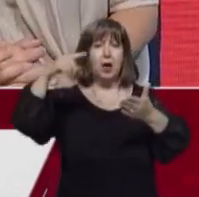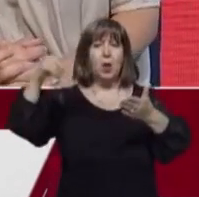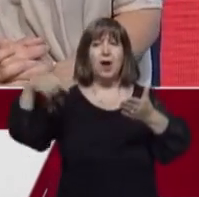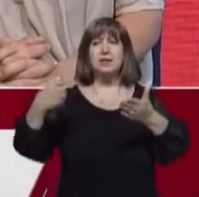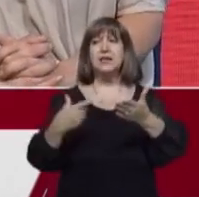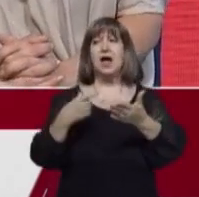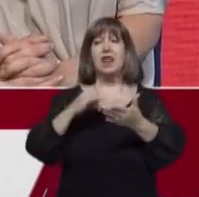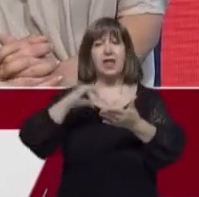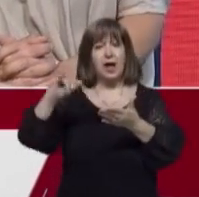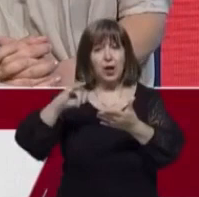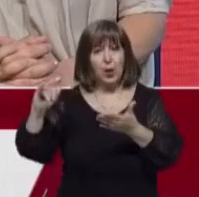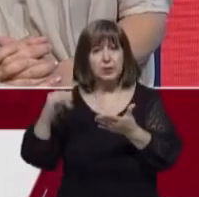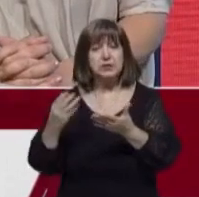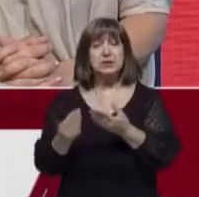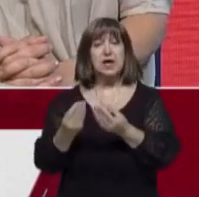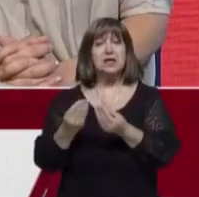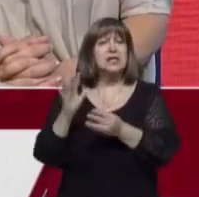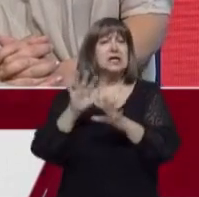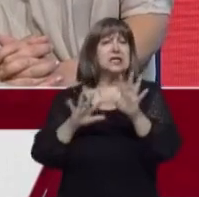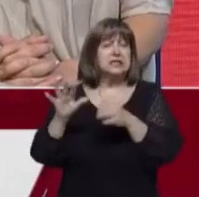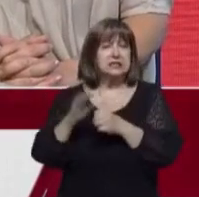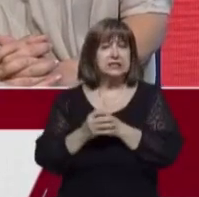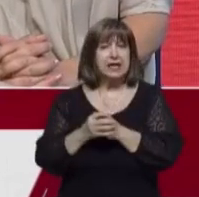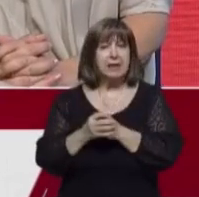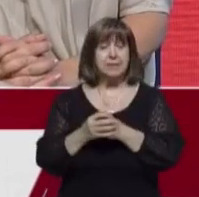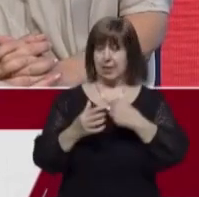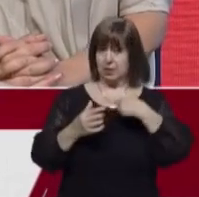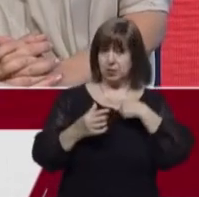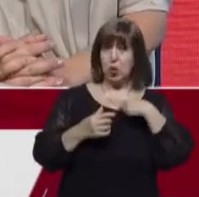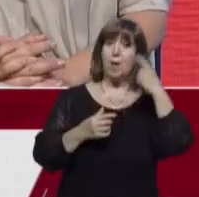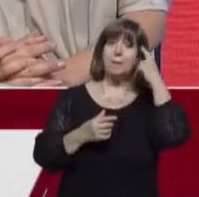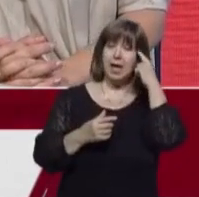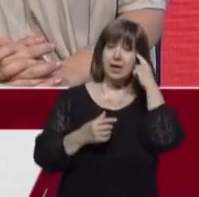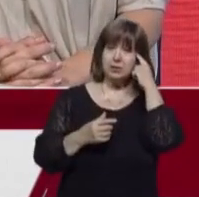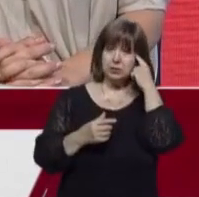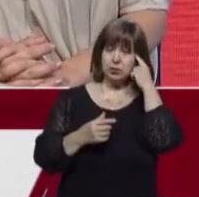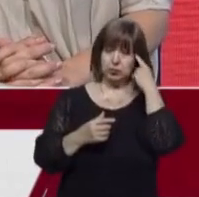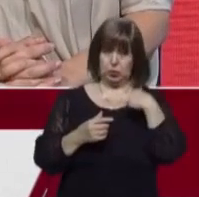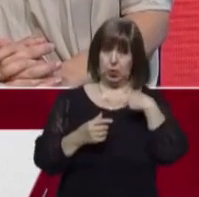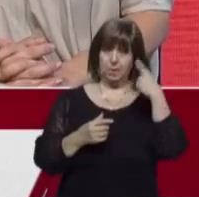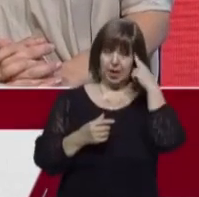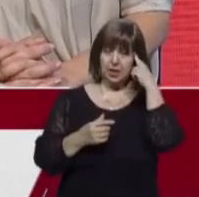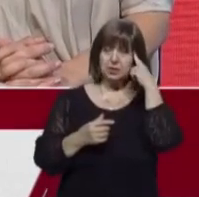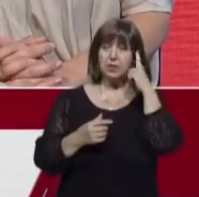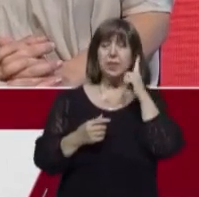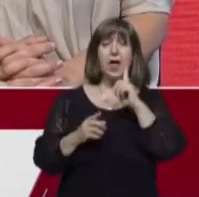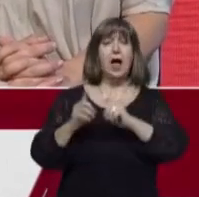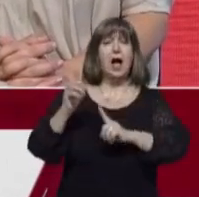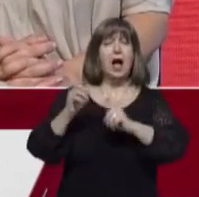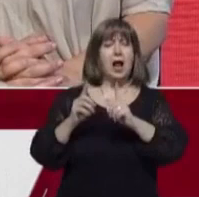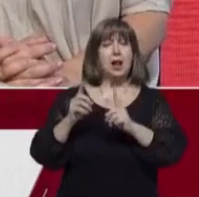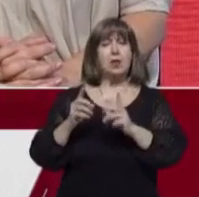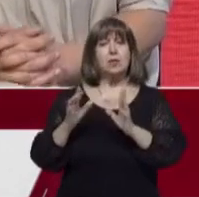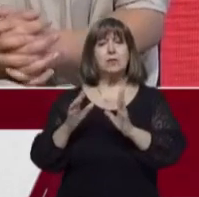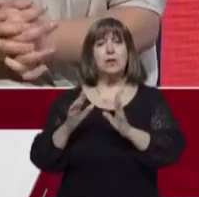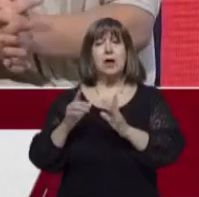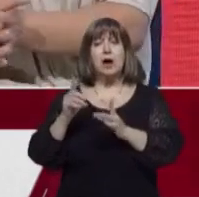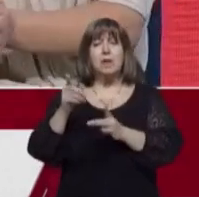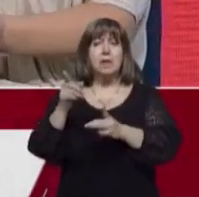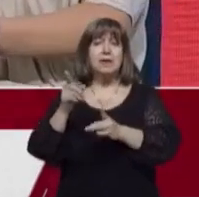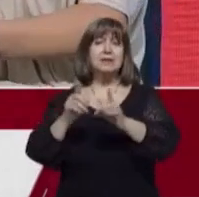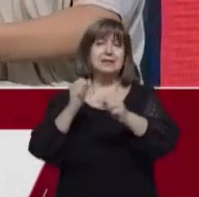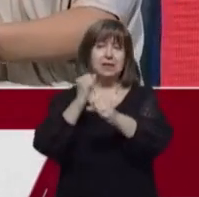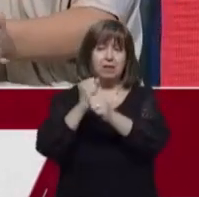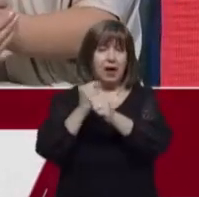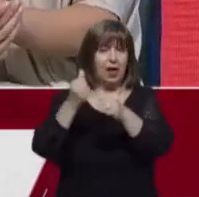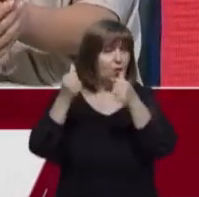cómo procedían, qué se hacía. A mi parecer, y viendo lo que se hizo anteriormente, en algún momento creo se puede haber trabajado bien, se